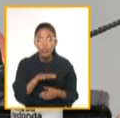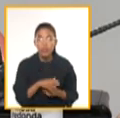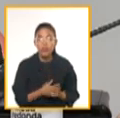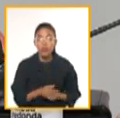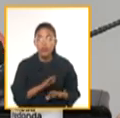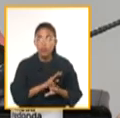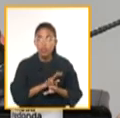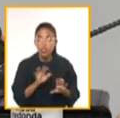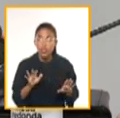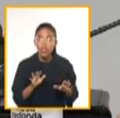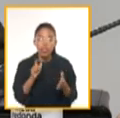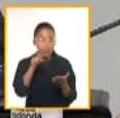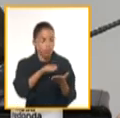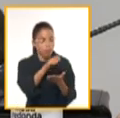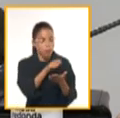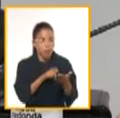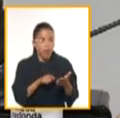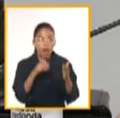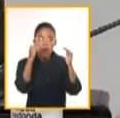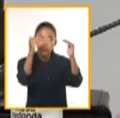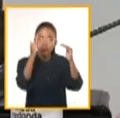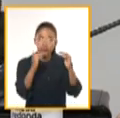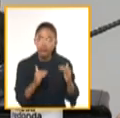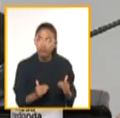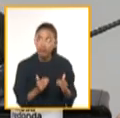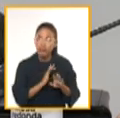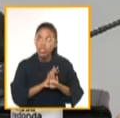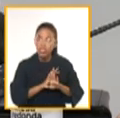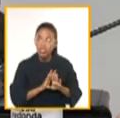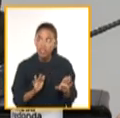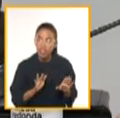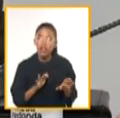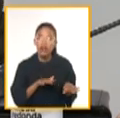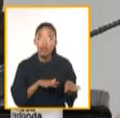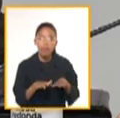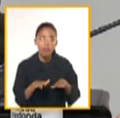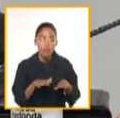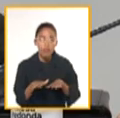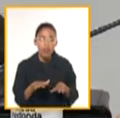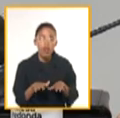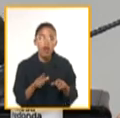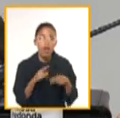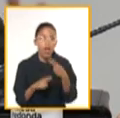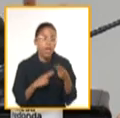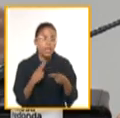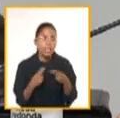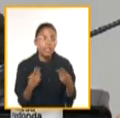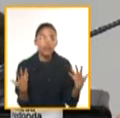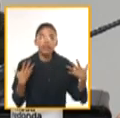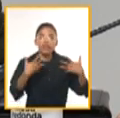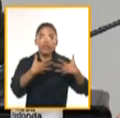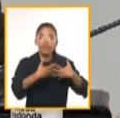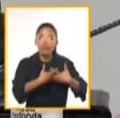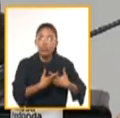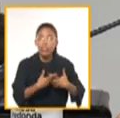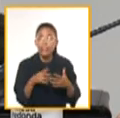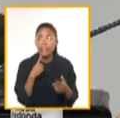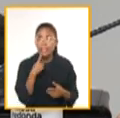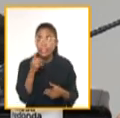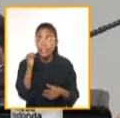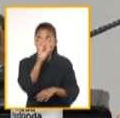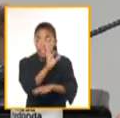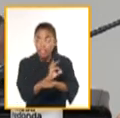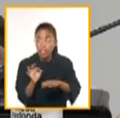protocolo establecido, hay operaciones que se ejecutan y que tienen que ver como decía el ingeniero